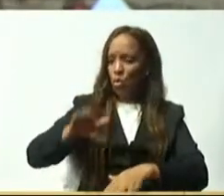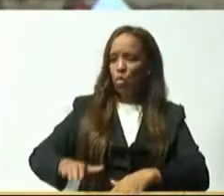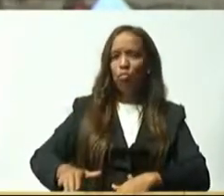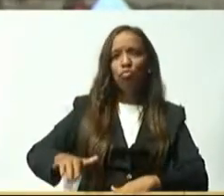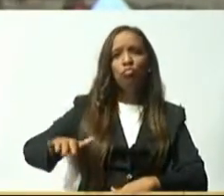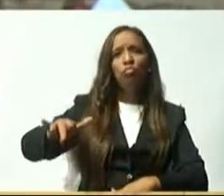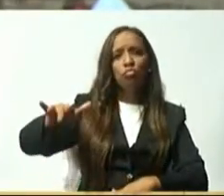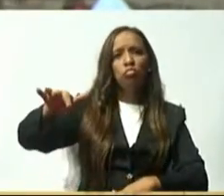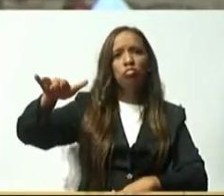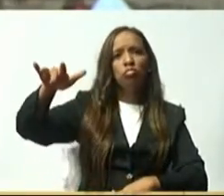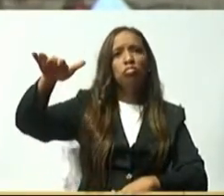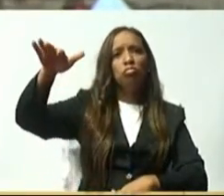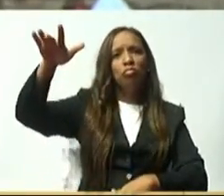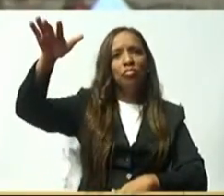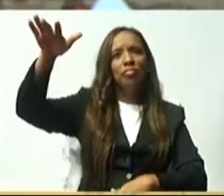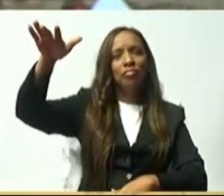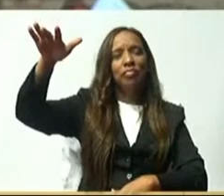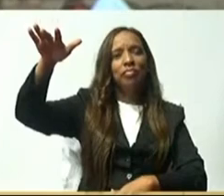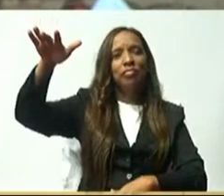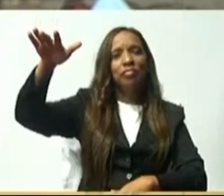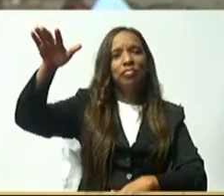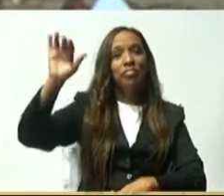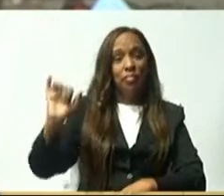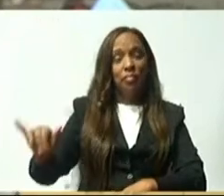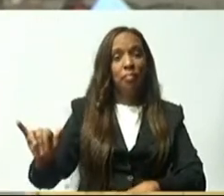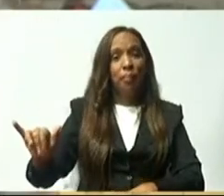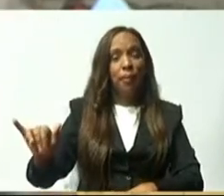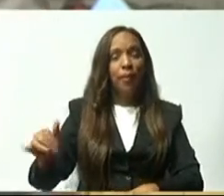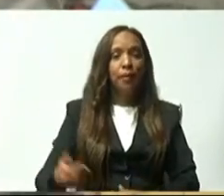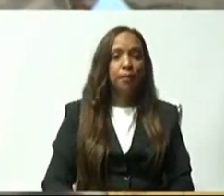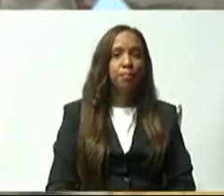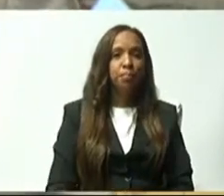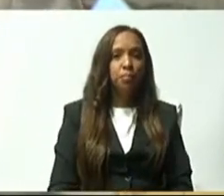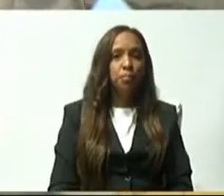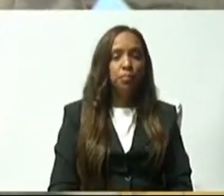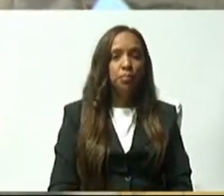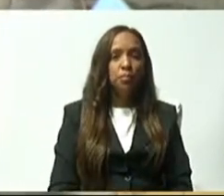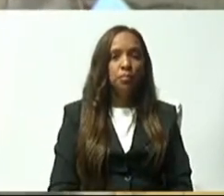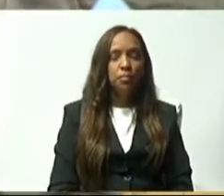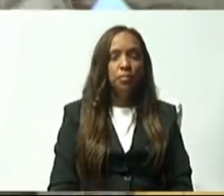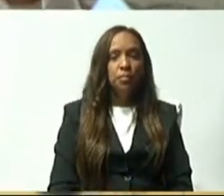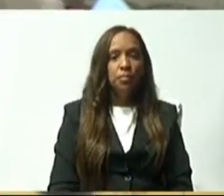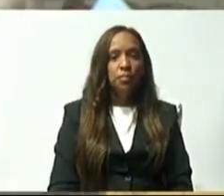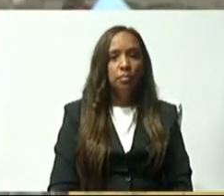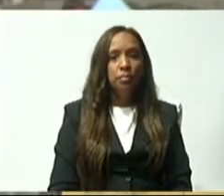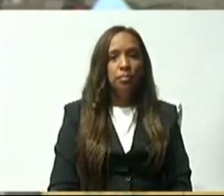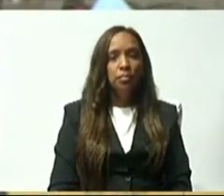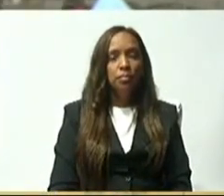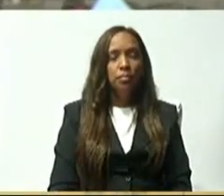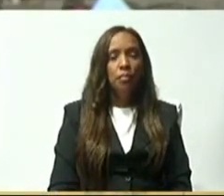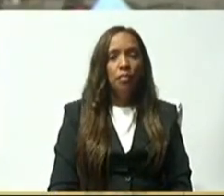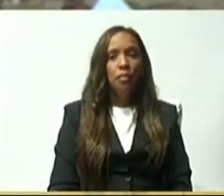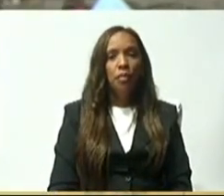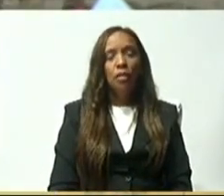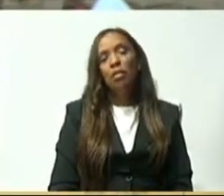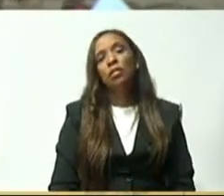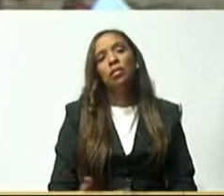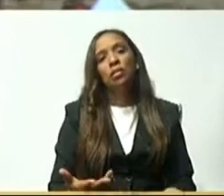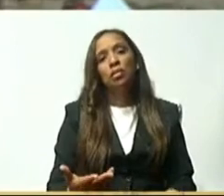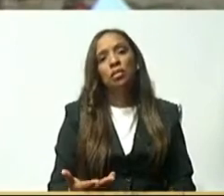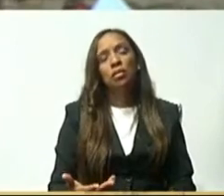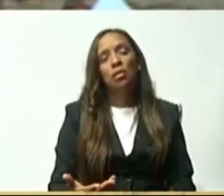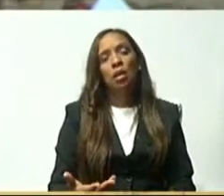porque alguna de esas familias, la familia Mosquea y la familia Polanco, que para mí son familias trabajadoras y